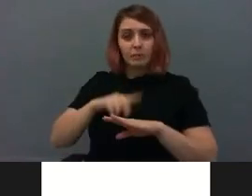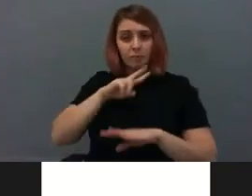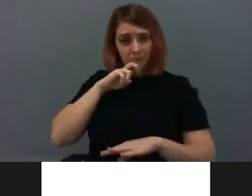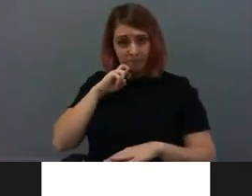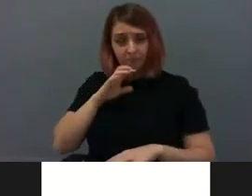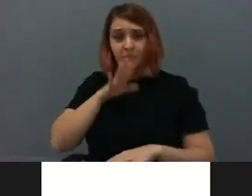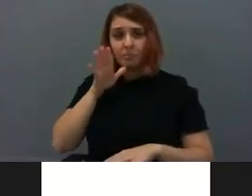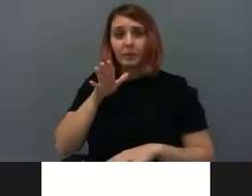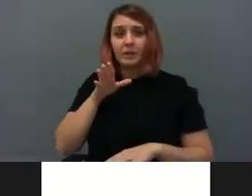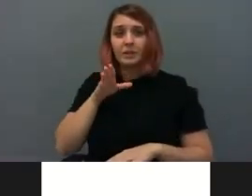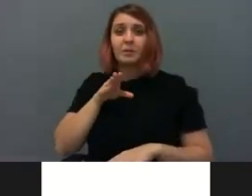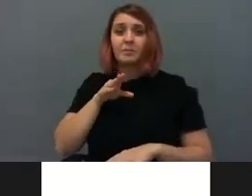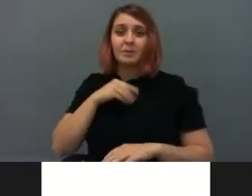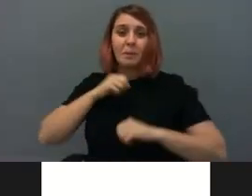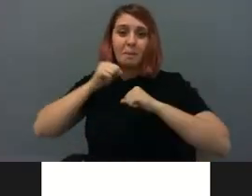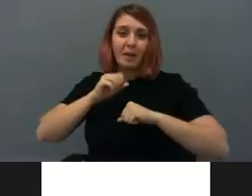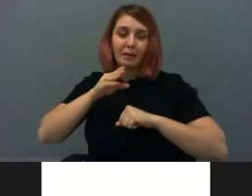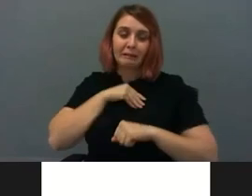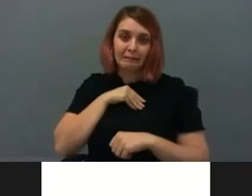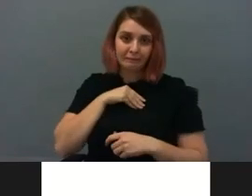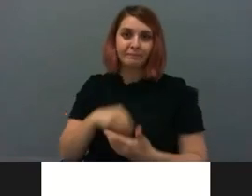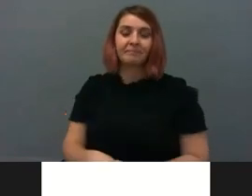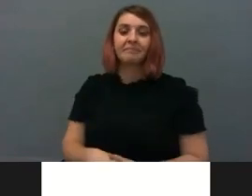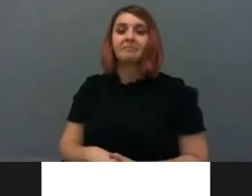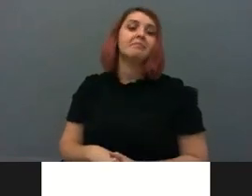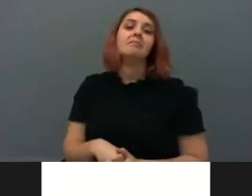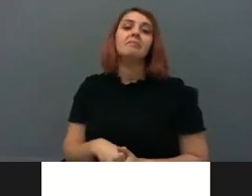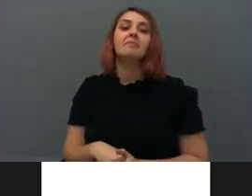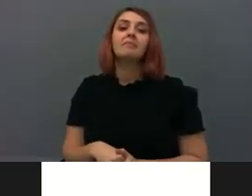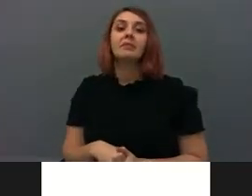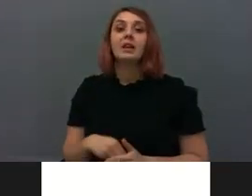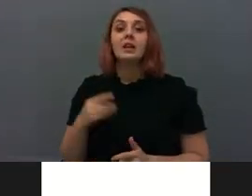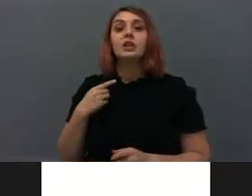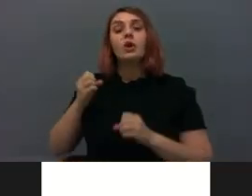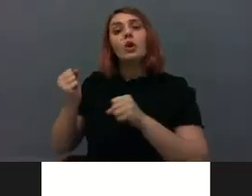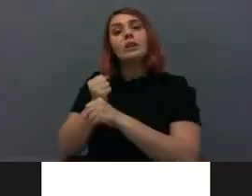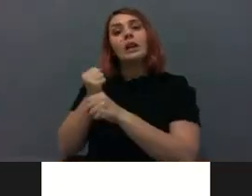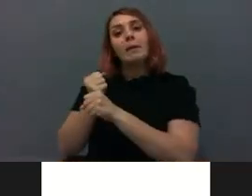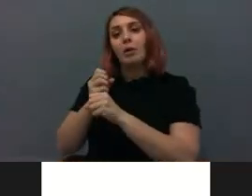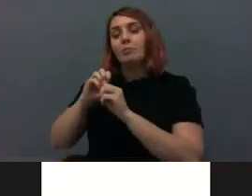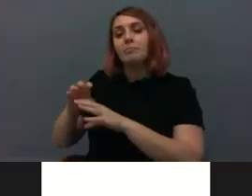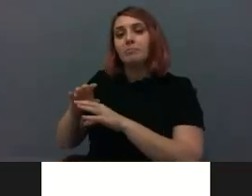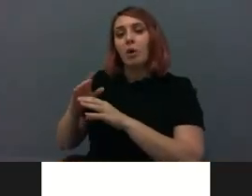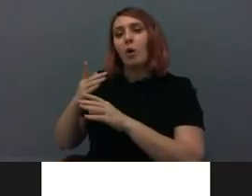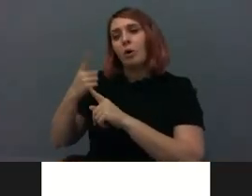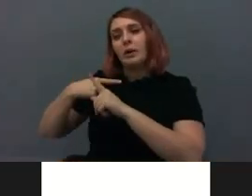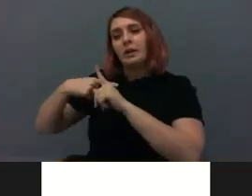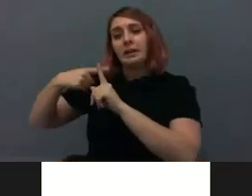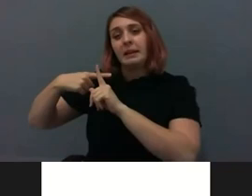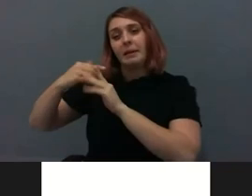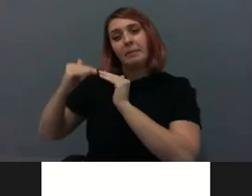me apena al hacerme mayor. Hizo que cambiara mis expectativas laborales y no me arrepiento de ello. Le debo mi vida, cómo la valoro y cómo la